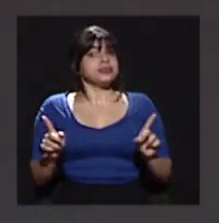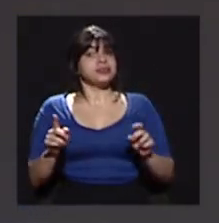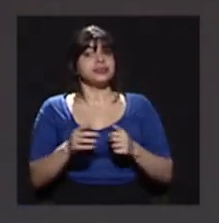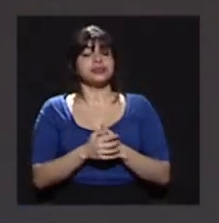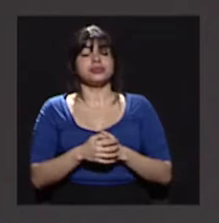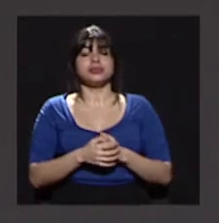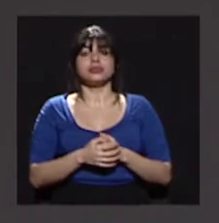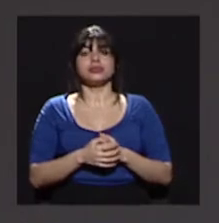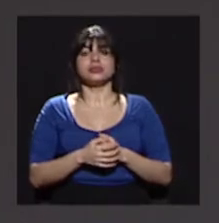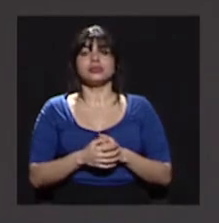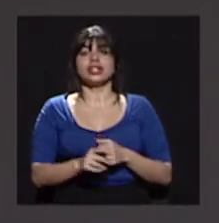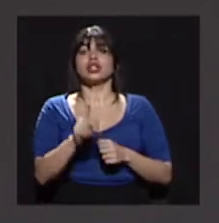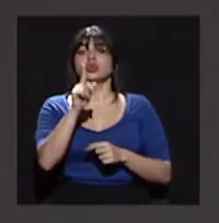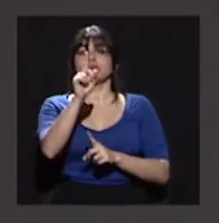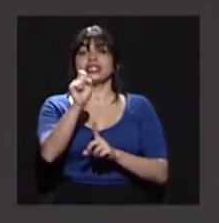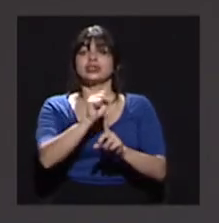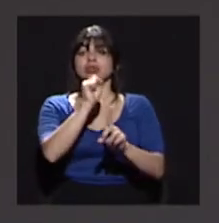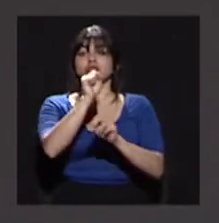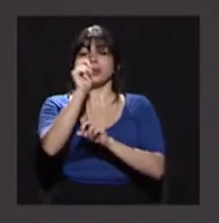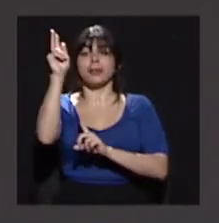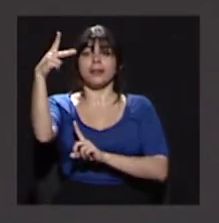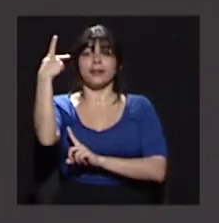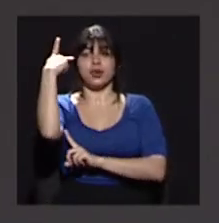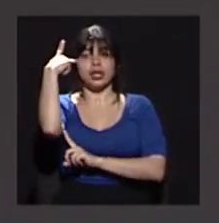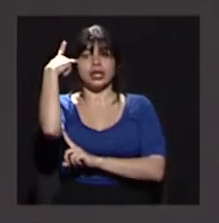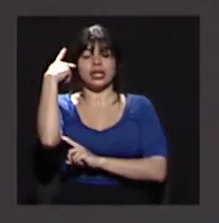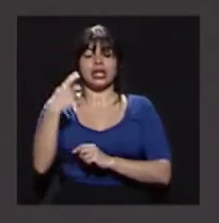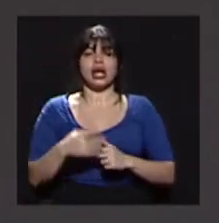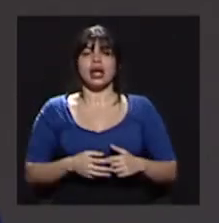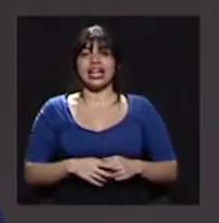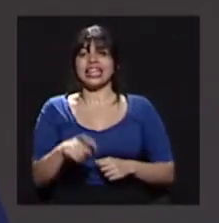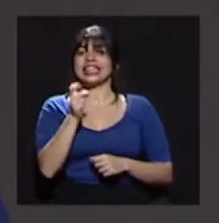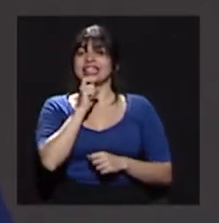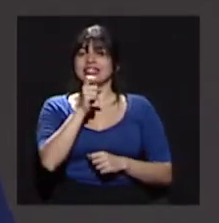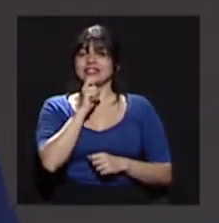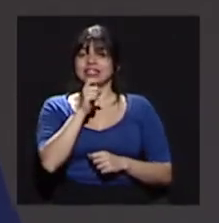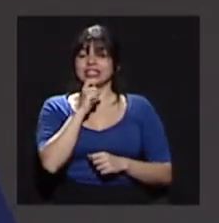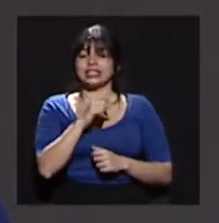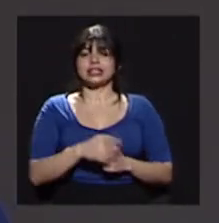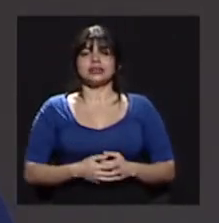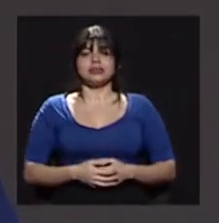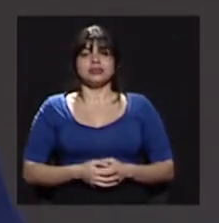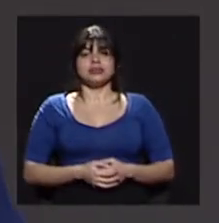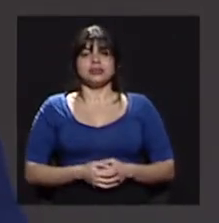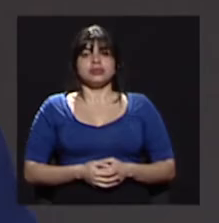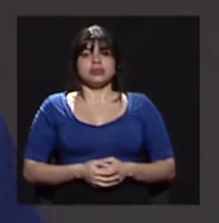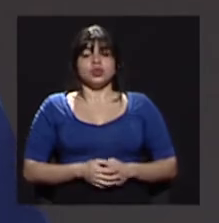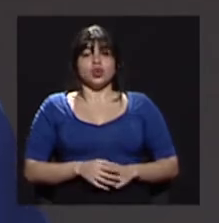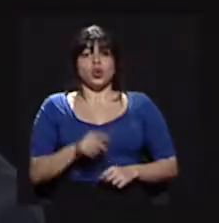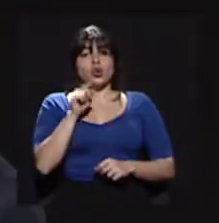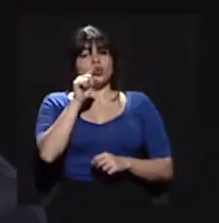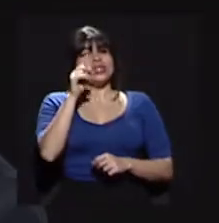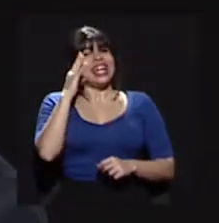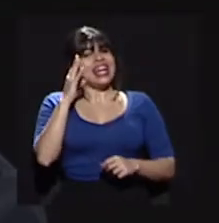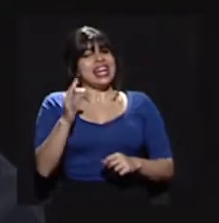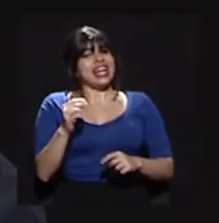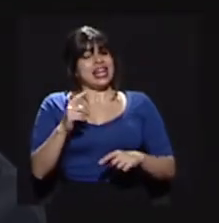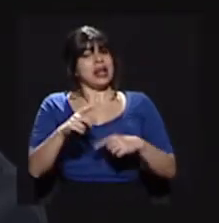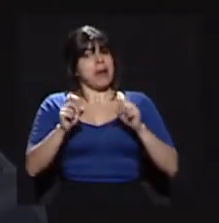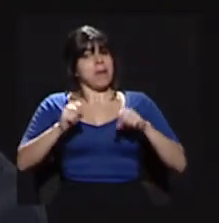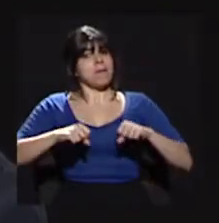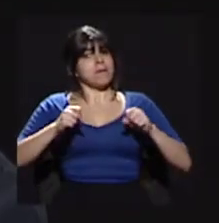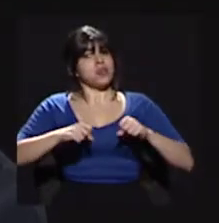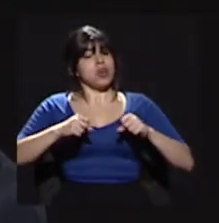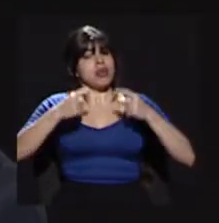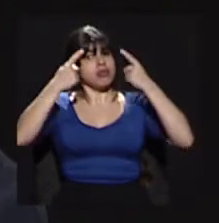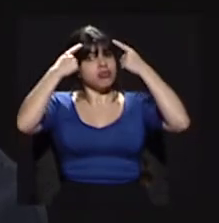es una situación política difícil y usted cree que va a poder salir